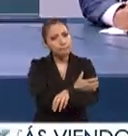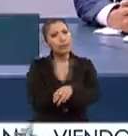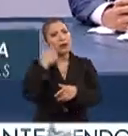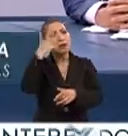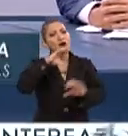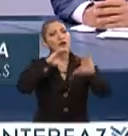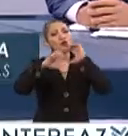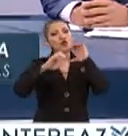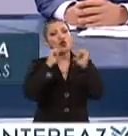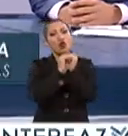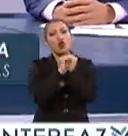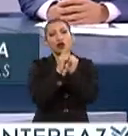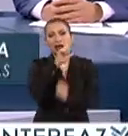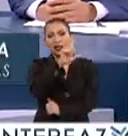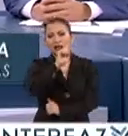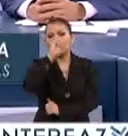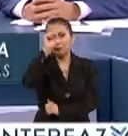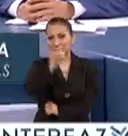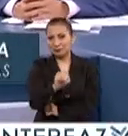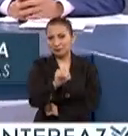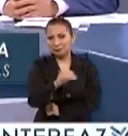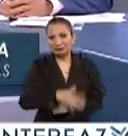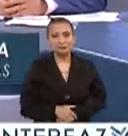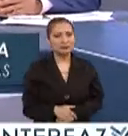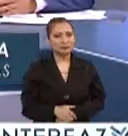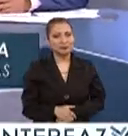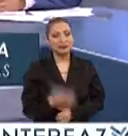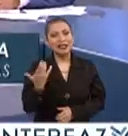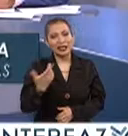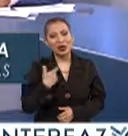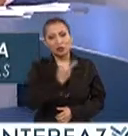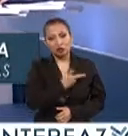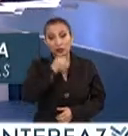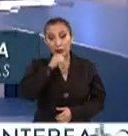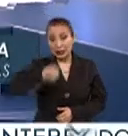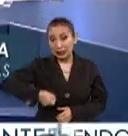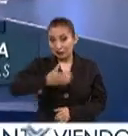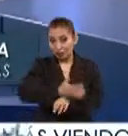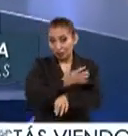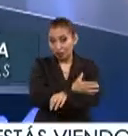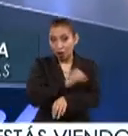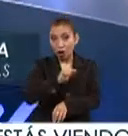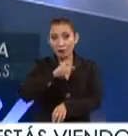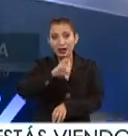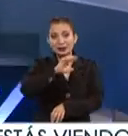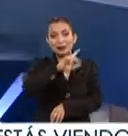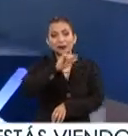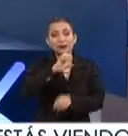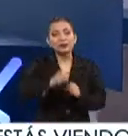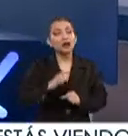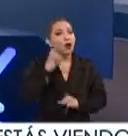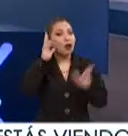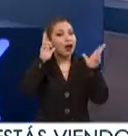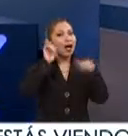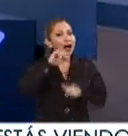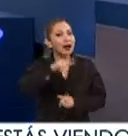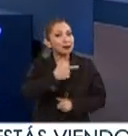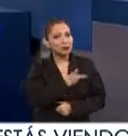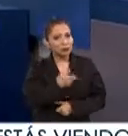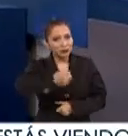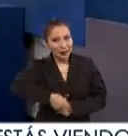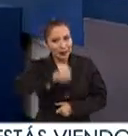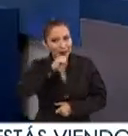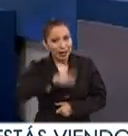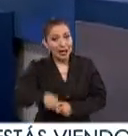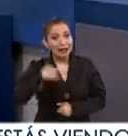para poder comunicarnos con ustedes también a través de la lengua de señas mexicana, y con mucho gusto saludo a mi compañero Omar Cepeda. Omar. Hola Ana Cris, es un placer saludarte.